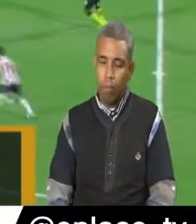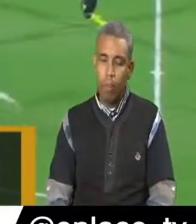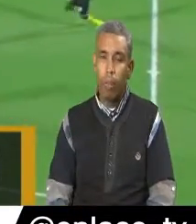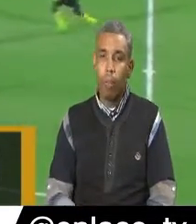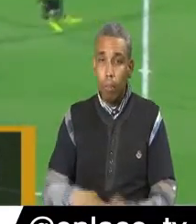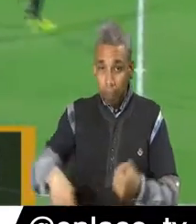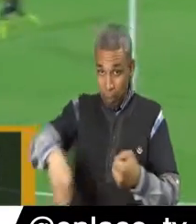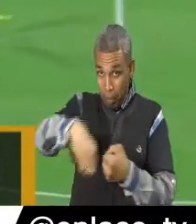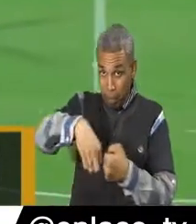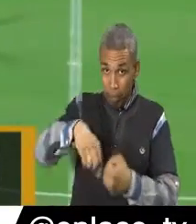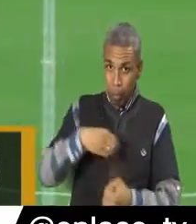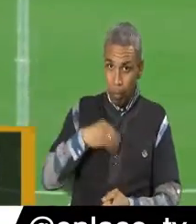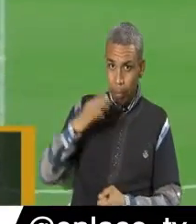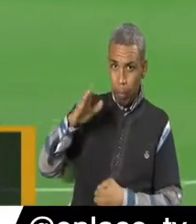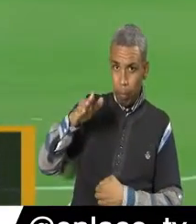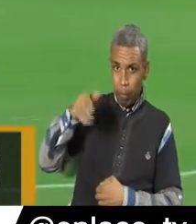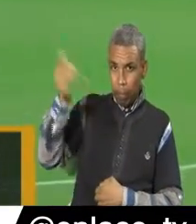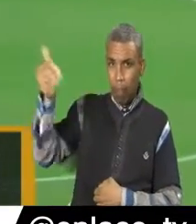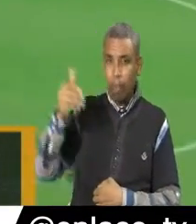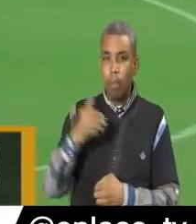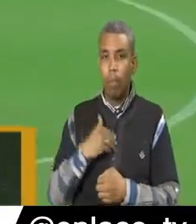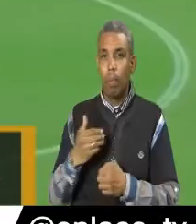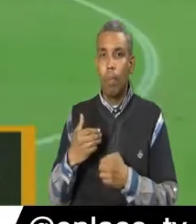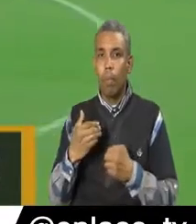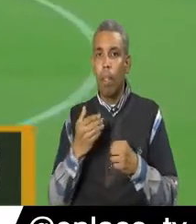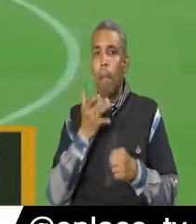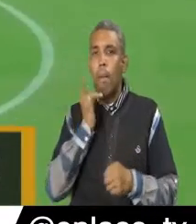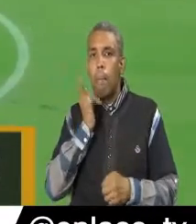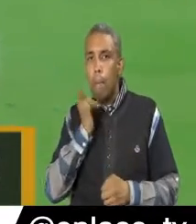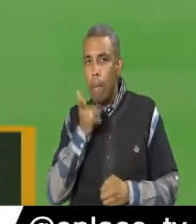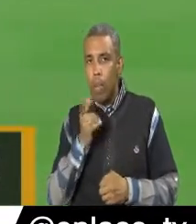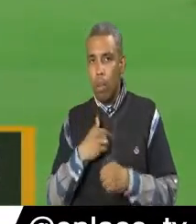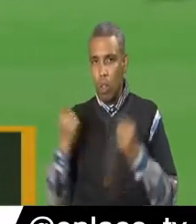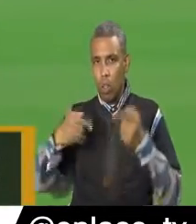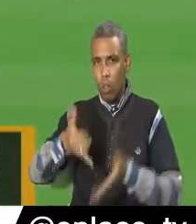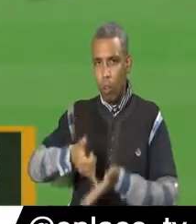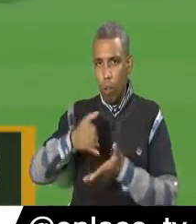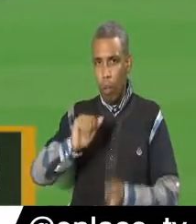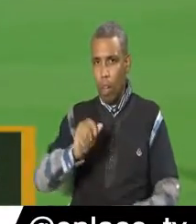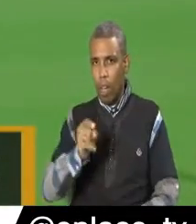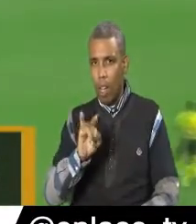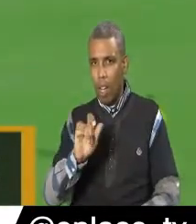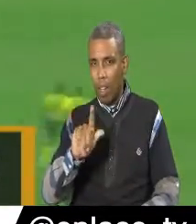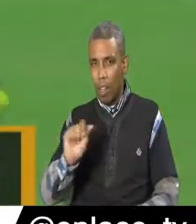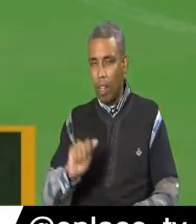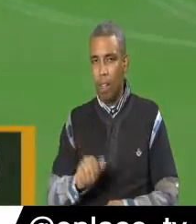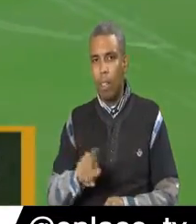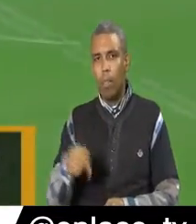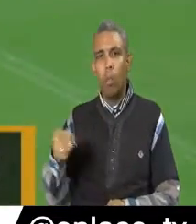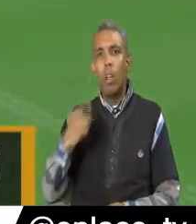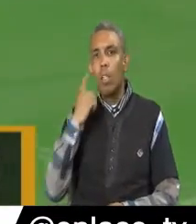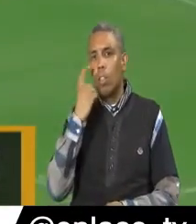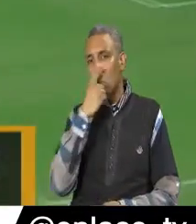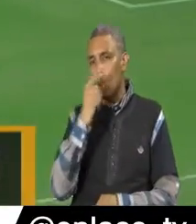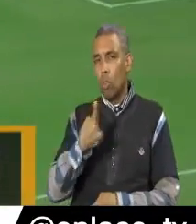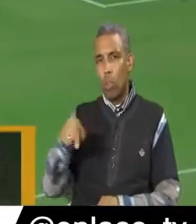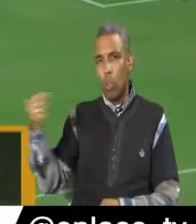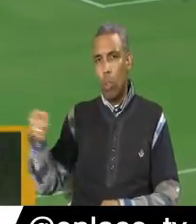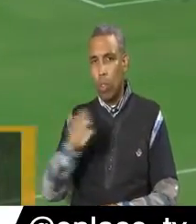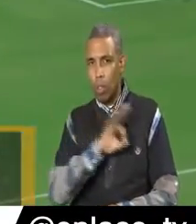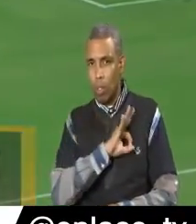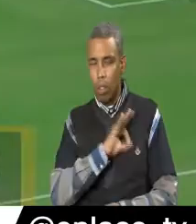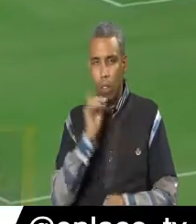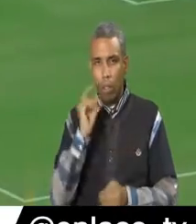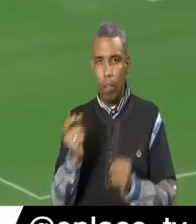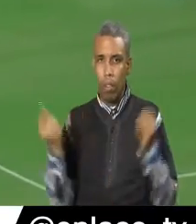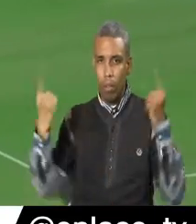Petrolera se prepara para enfrentar en Copa Águila al Millonarios el próximo jueves y Atlético Junior lo hará frente al Deportivo Cali en la Copa